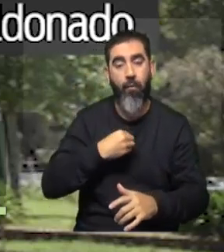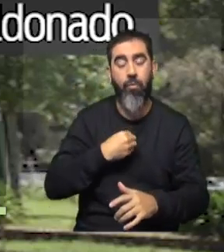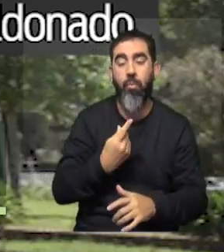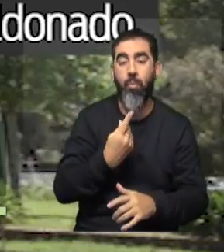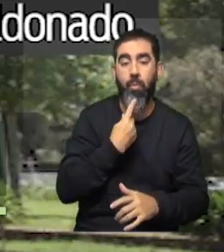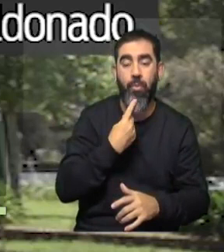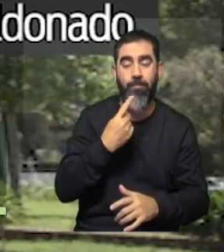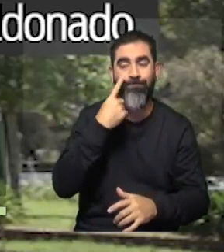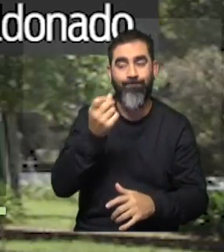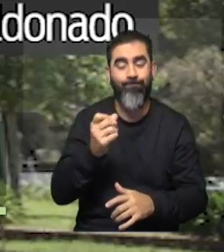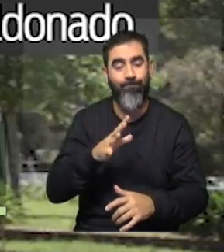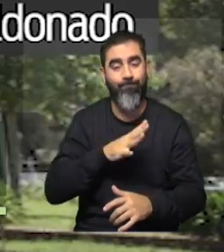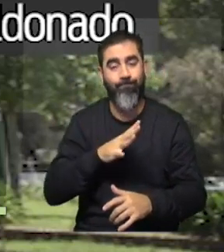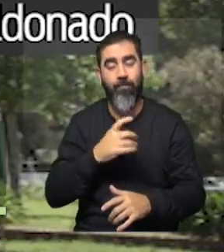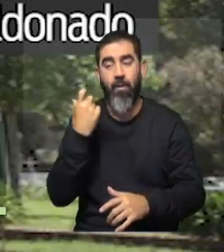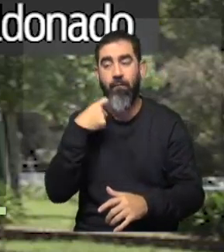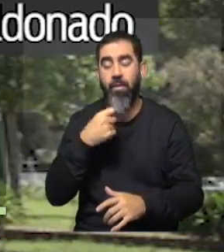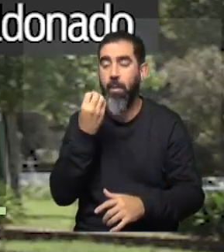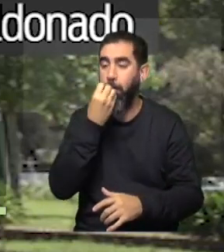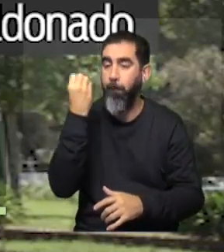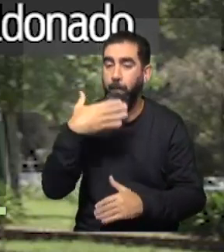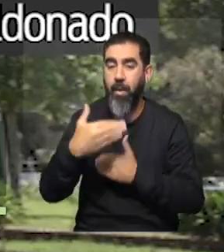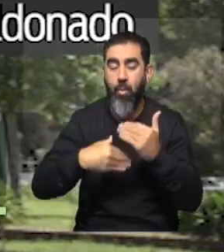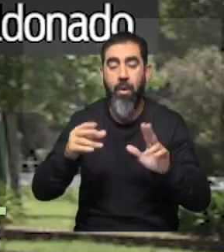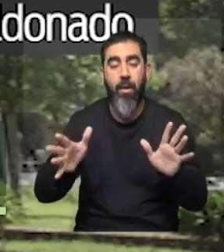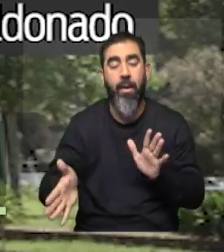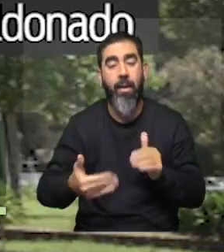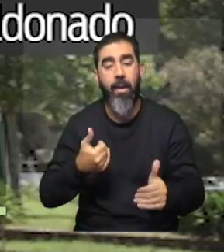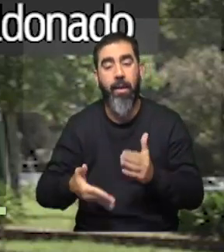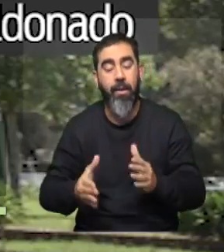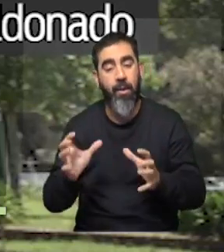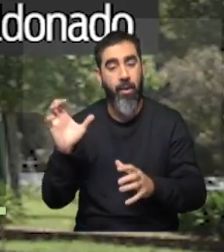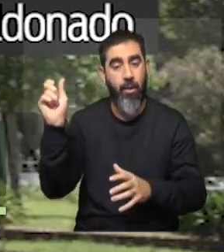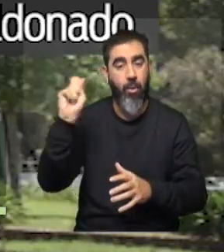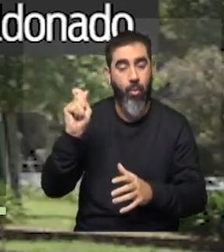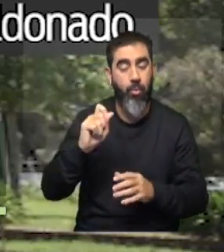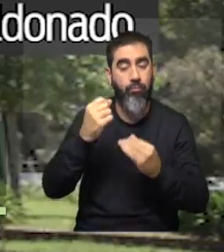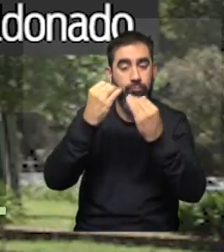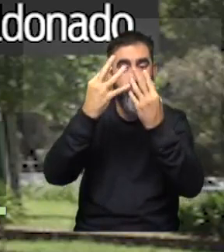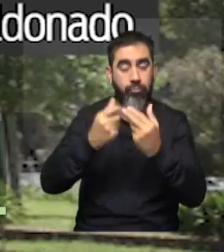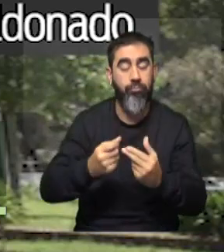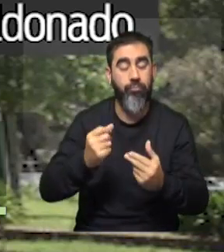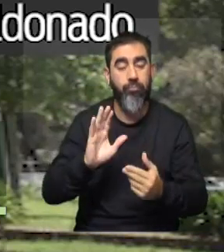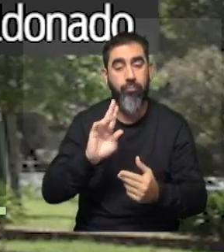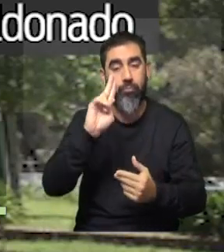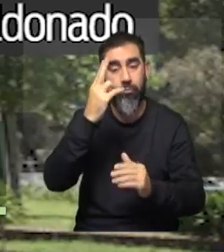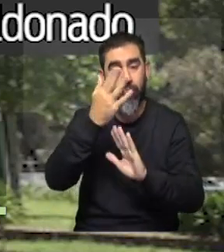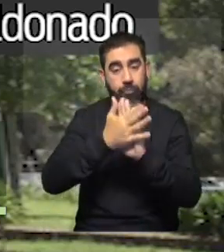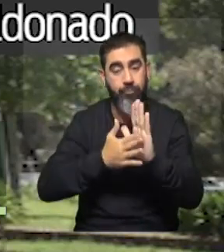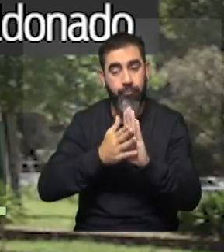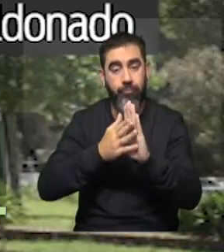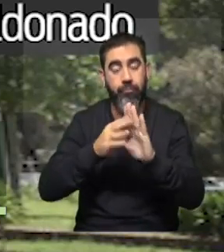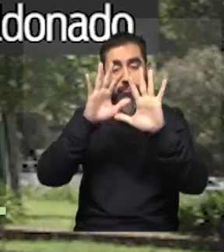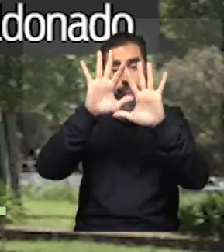me he dado cuenta de que todavía hay mucho por mejorar en cuanto a las cuestiones de género en nuestro sector público y en las estructuras de gobierno del Uruguay la carta fue